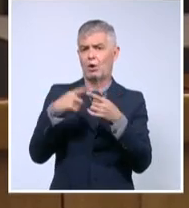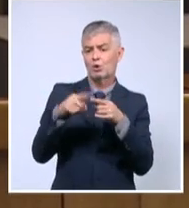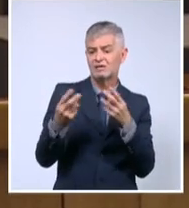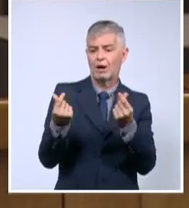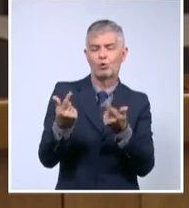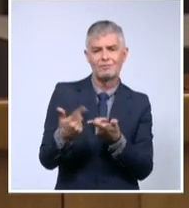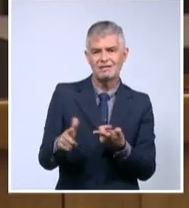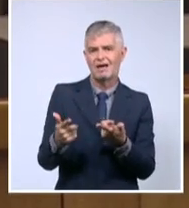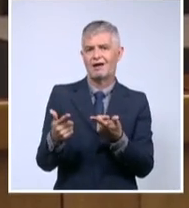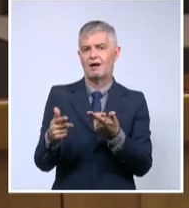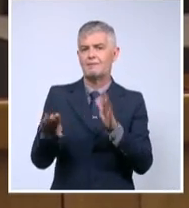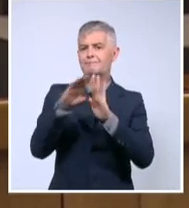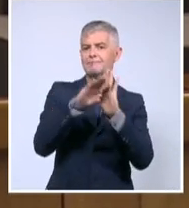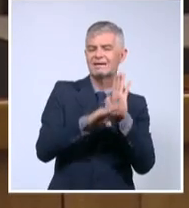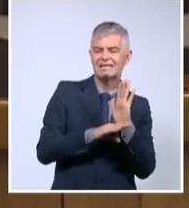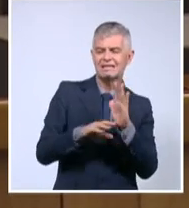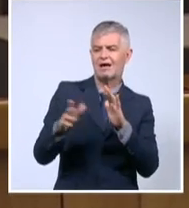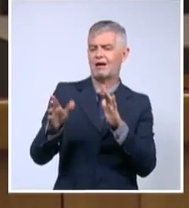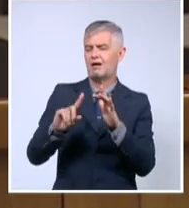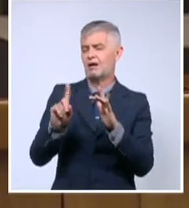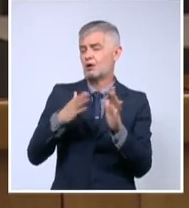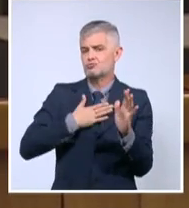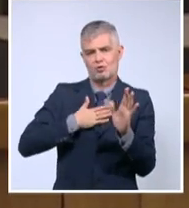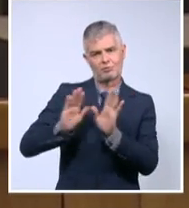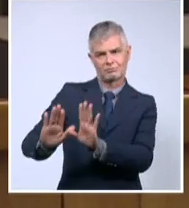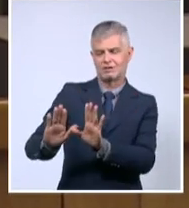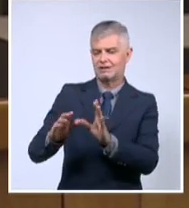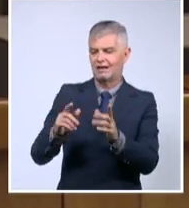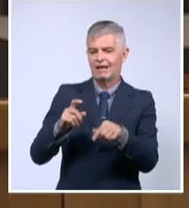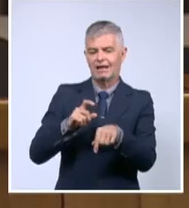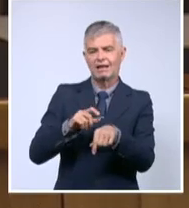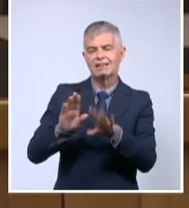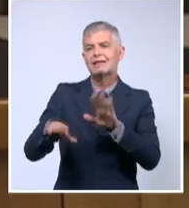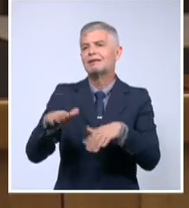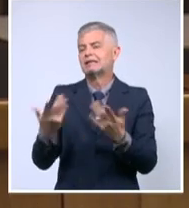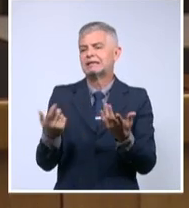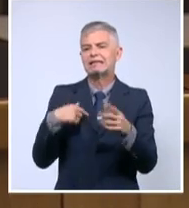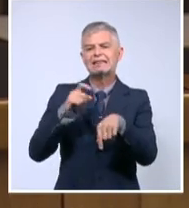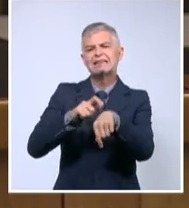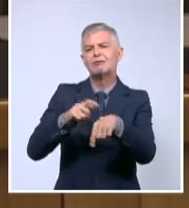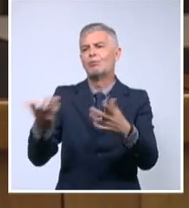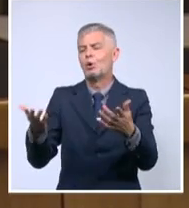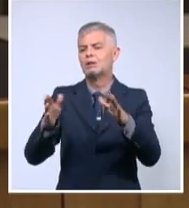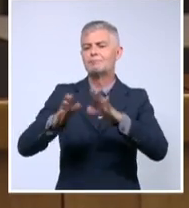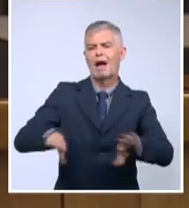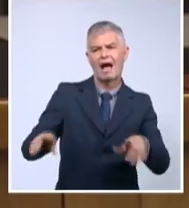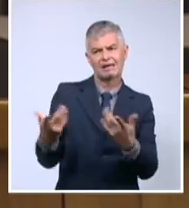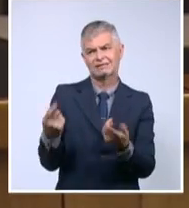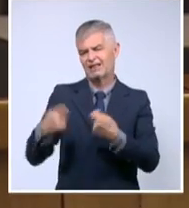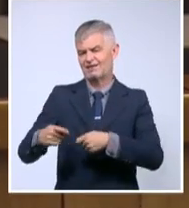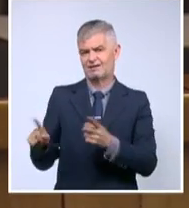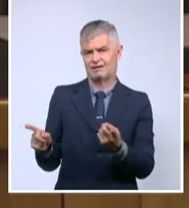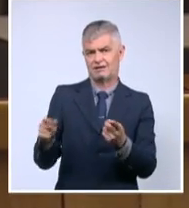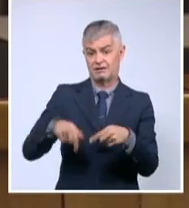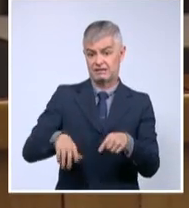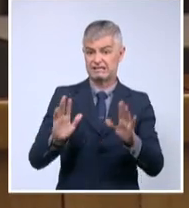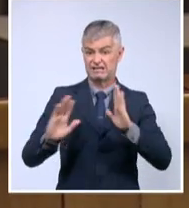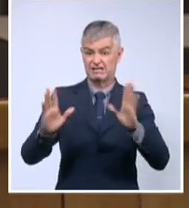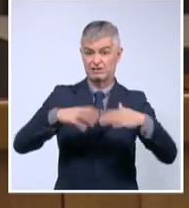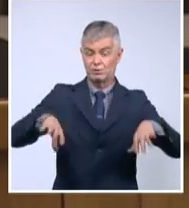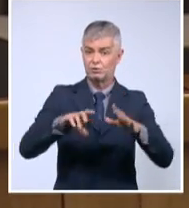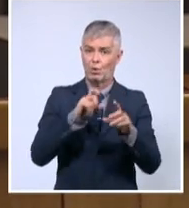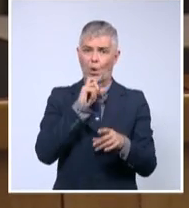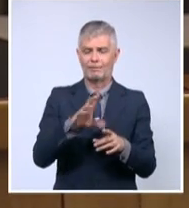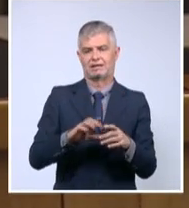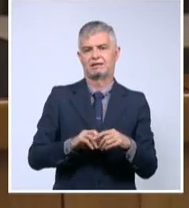naturaleza no convencional impropias de tiempos de paz. Se declaró abiertamente la ambición de asfixiar el desempeño económico del